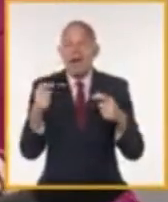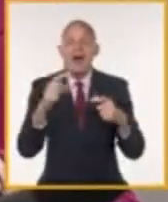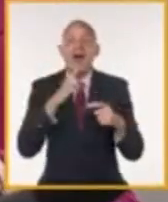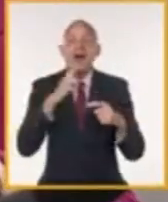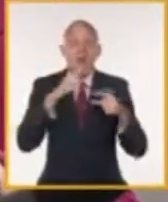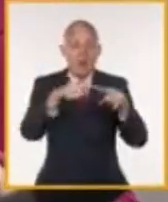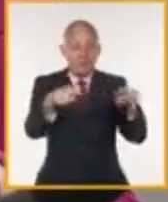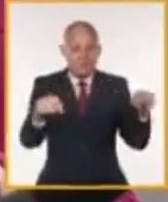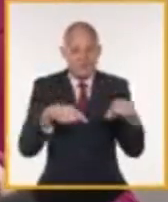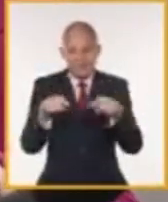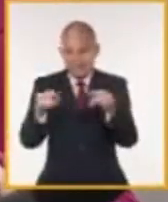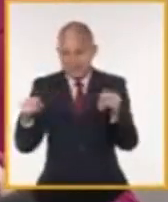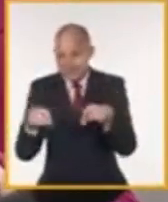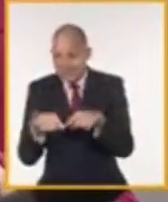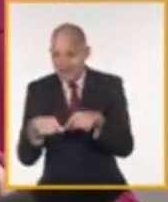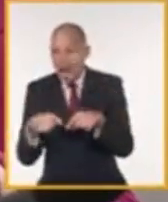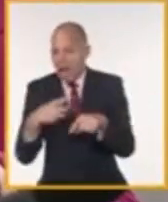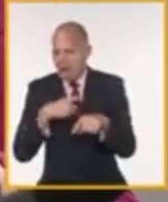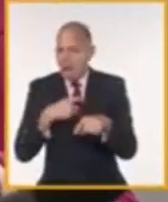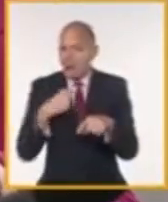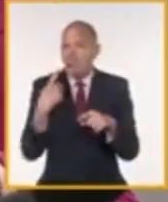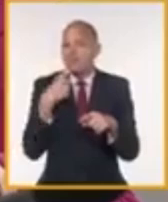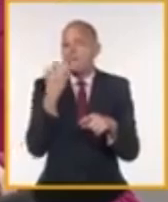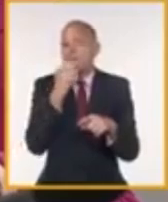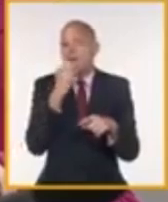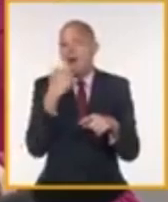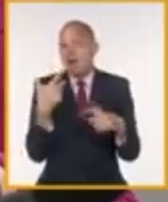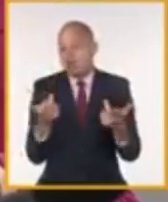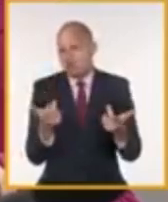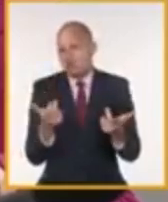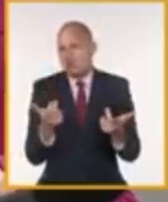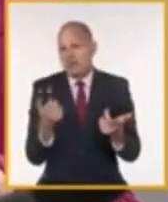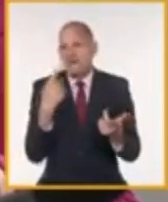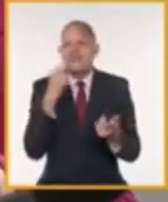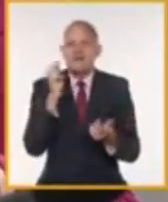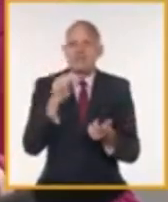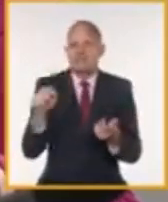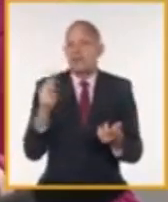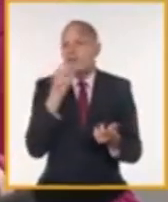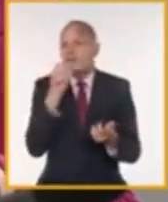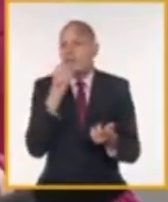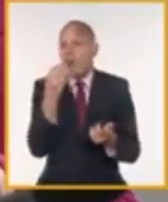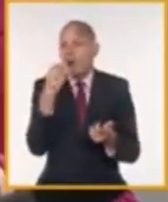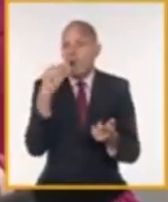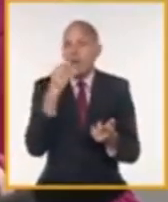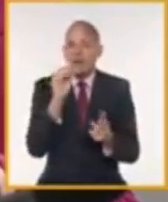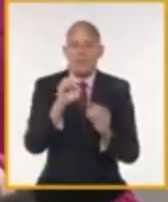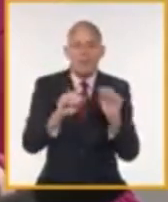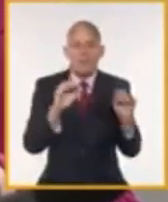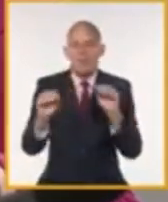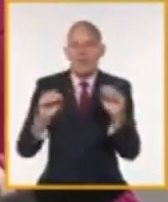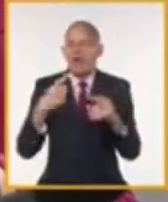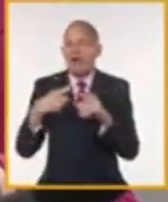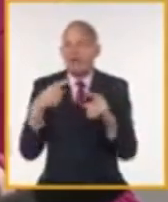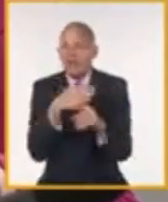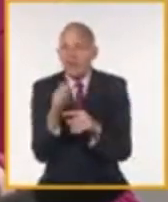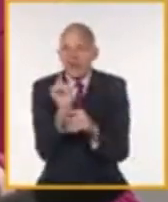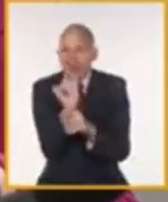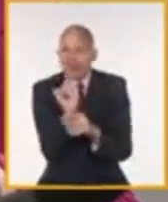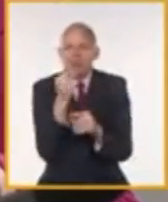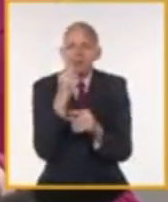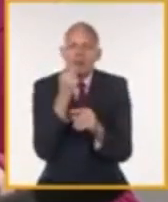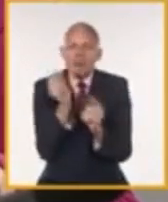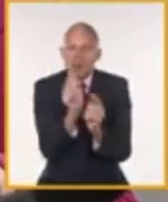de negocio, que es uno de los pilares fundamentales para poder contar con el 100% de los acuatorios